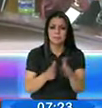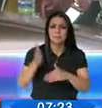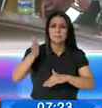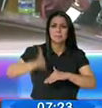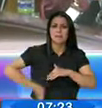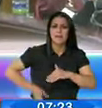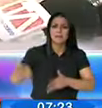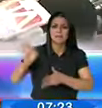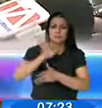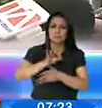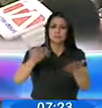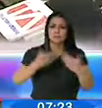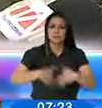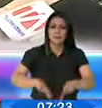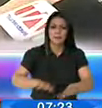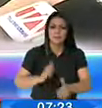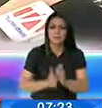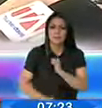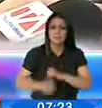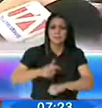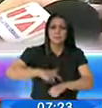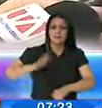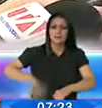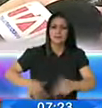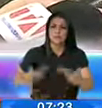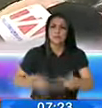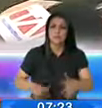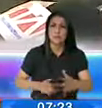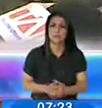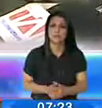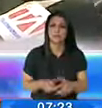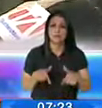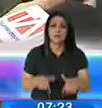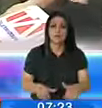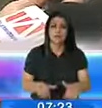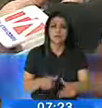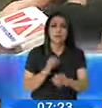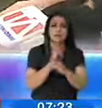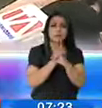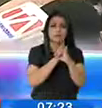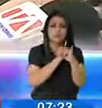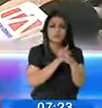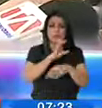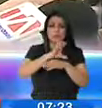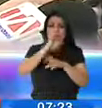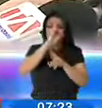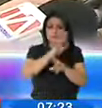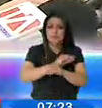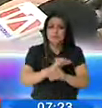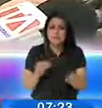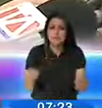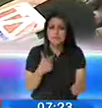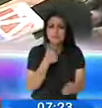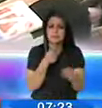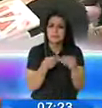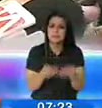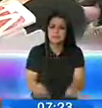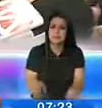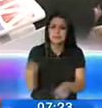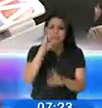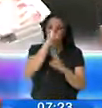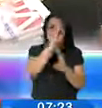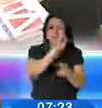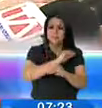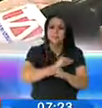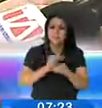legales de designación. Y viene campante rompiendo la institucionalidad del Ecuador, rompiendo lamentablemente